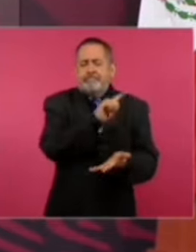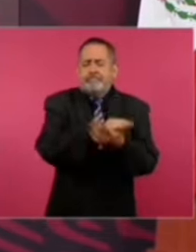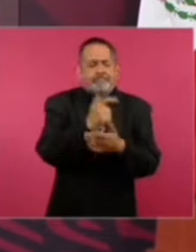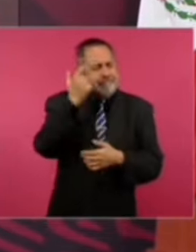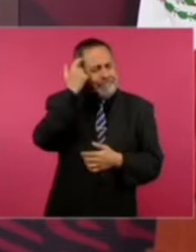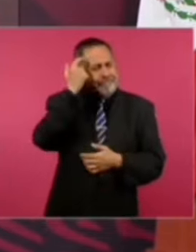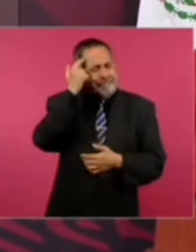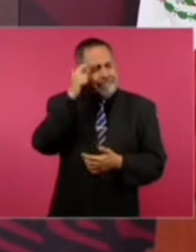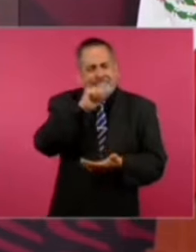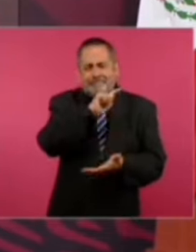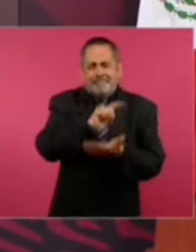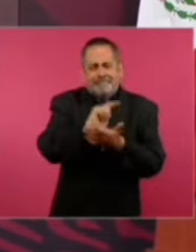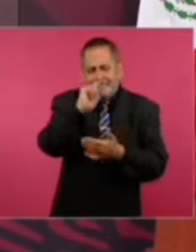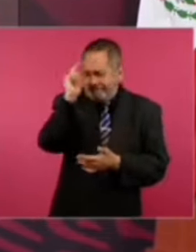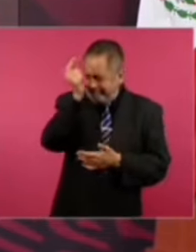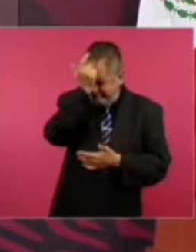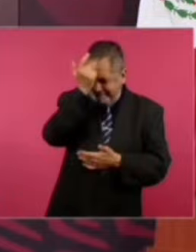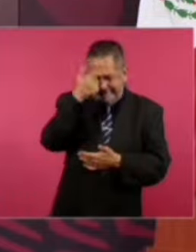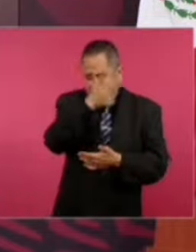internalizado